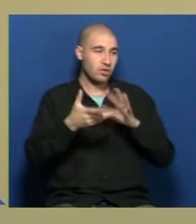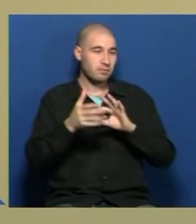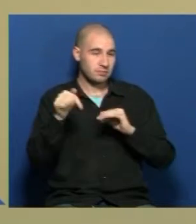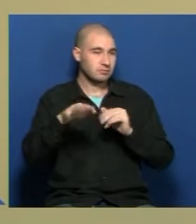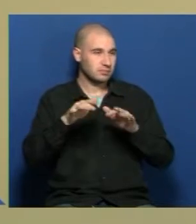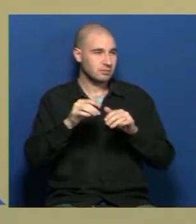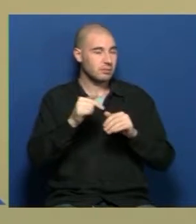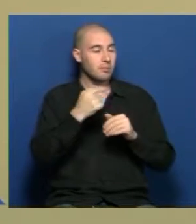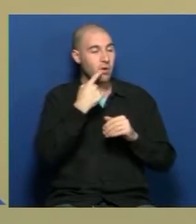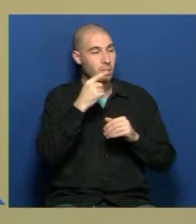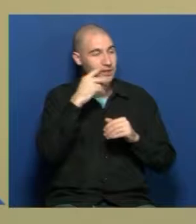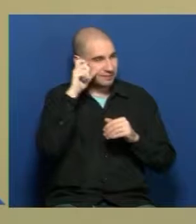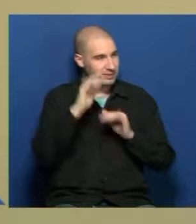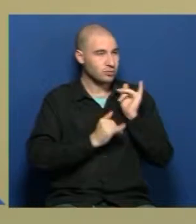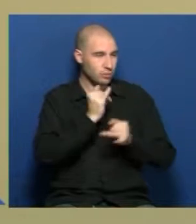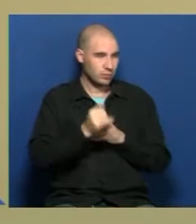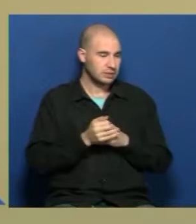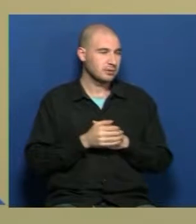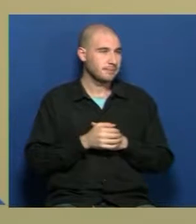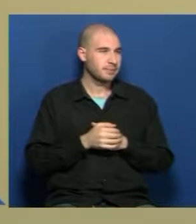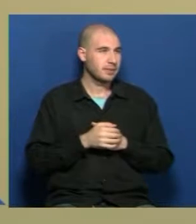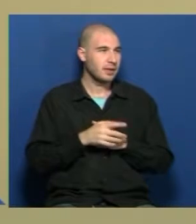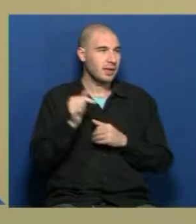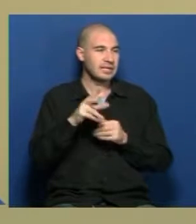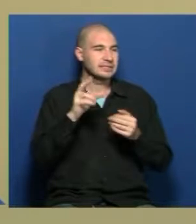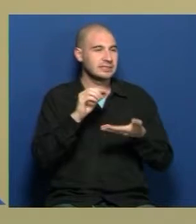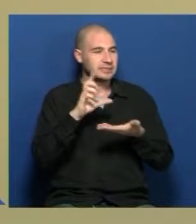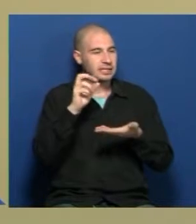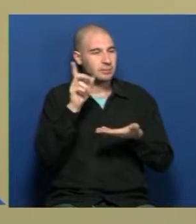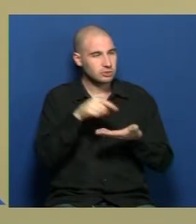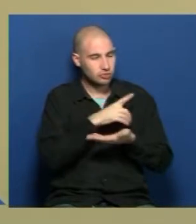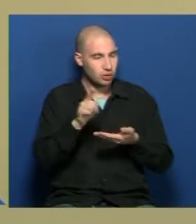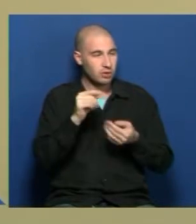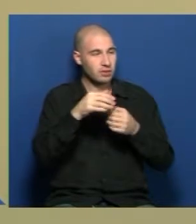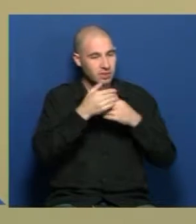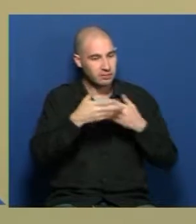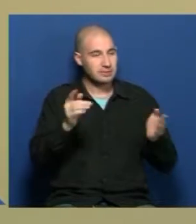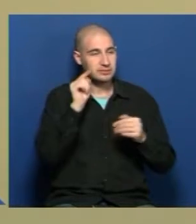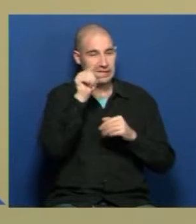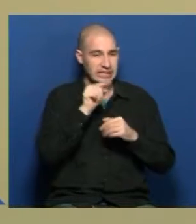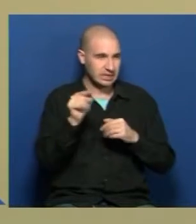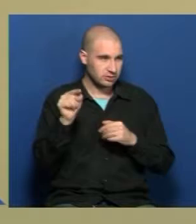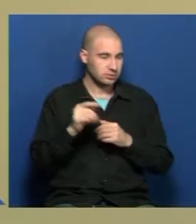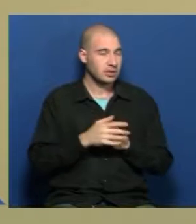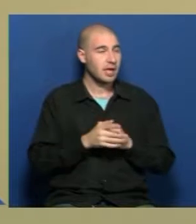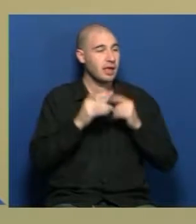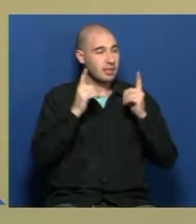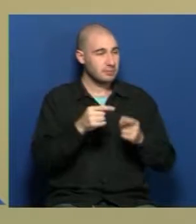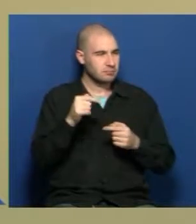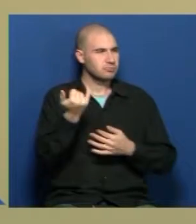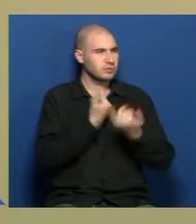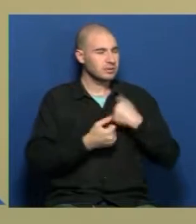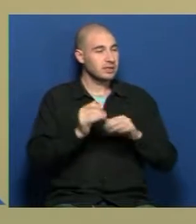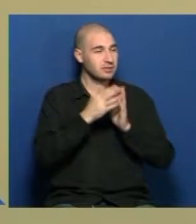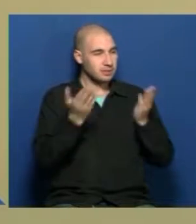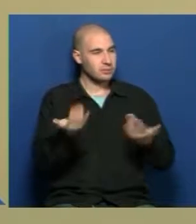manera. Vuelvo a citar a Marcos Niven, manifestaba de que no debería ser el 30% del padrón, sino distribuido por distritos. Incluso también hoy escuchaba en